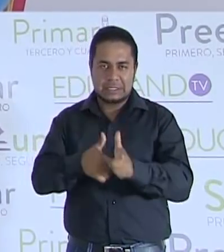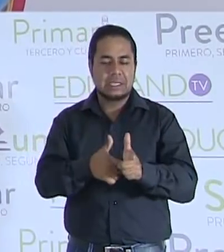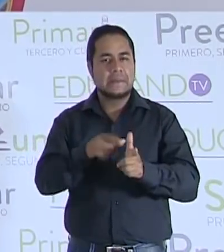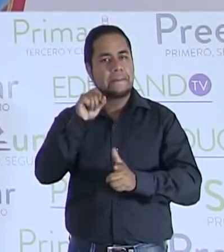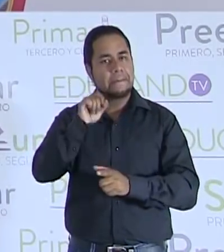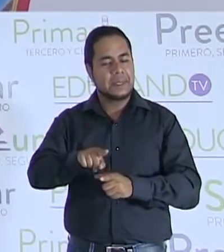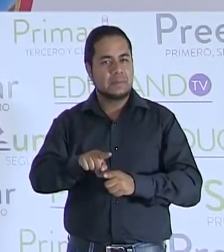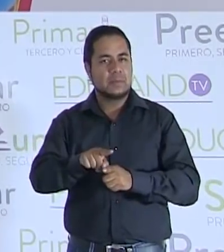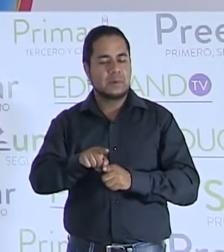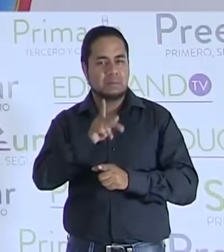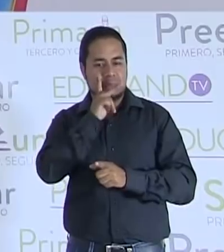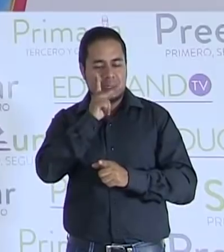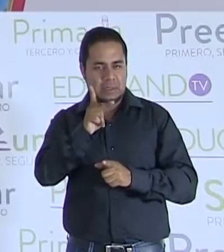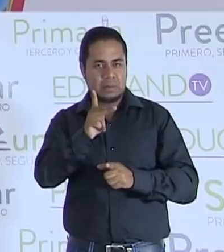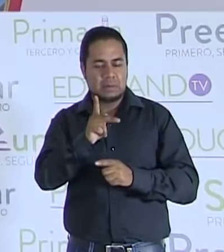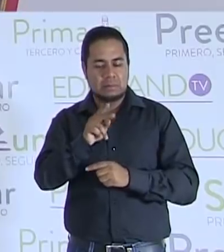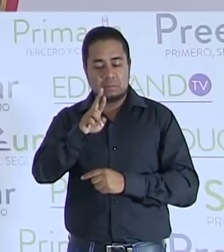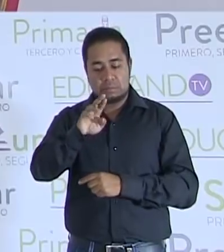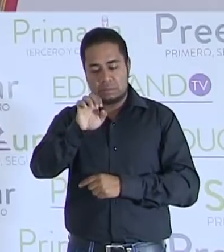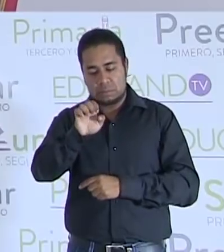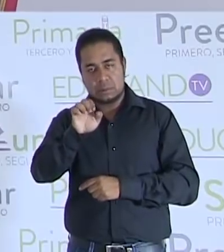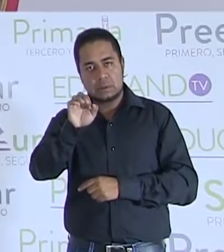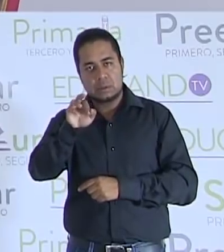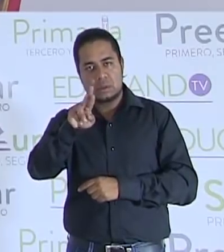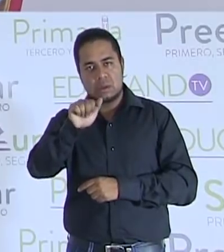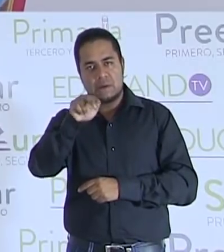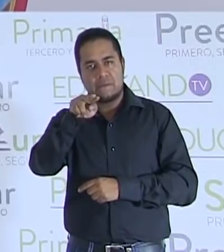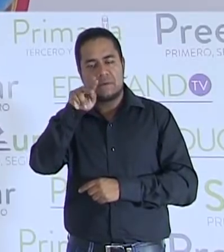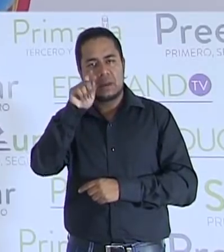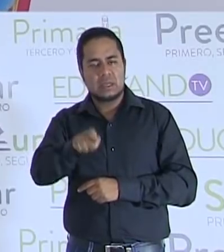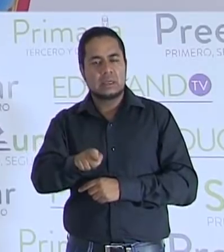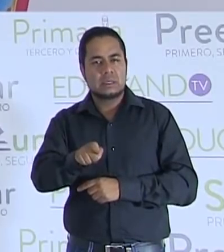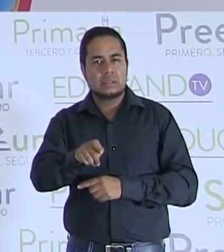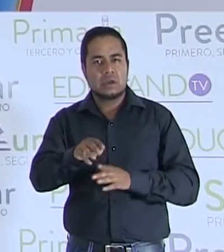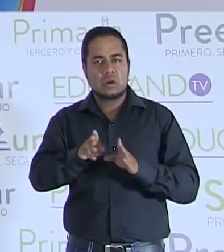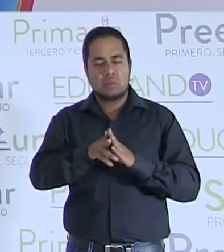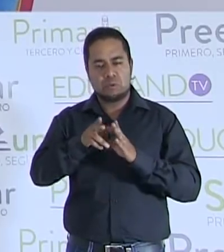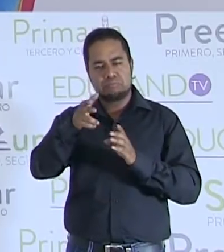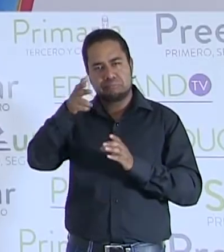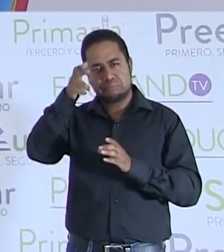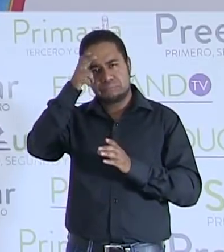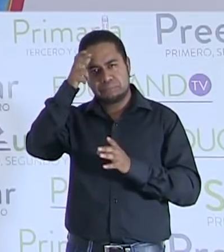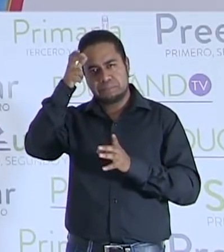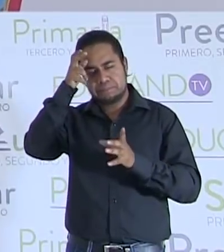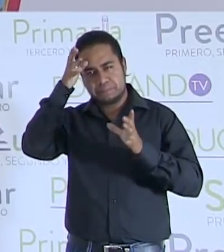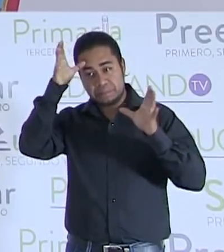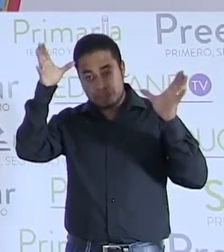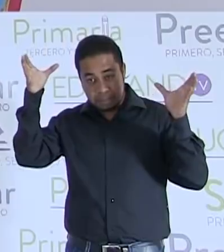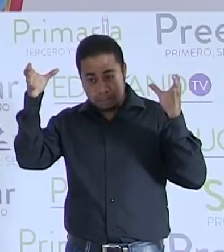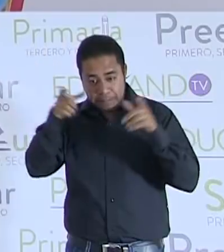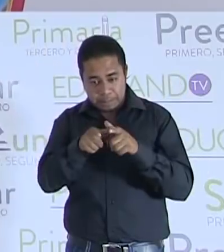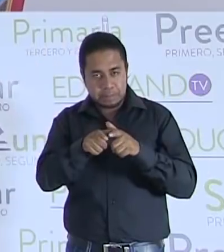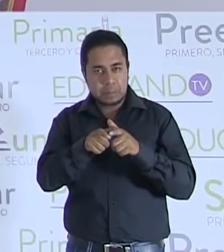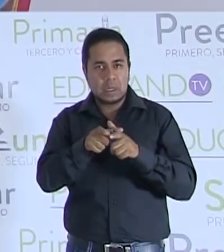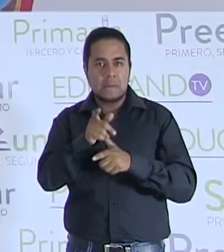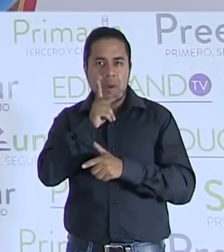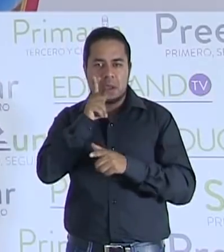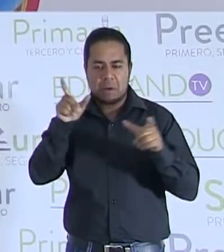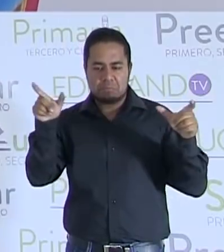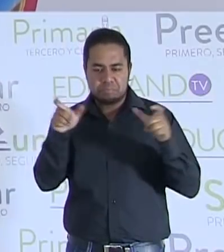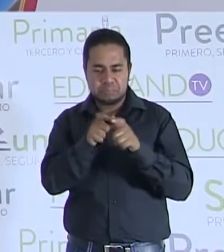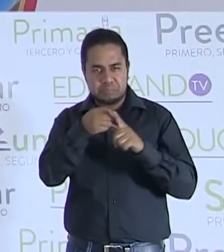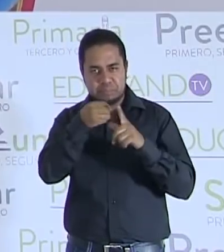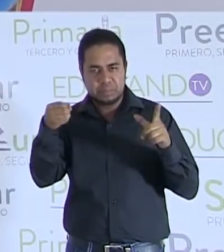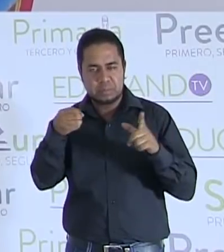olvidarse. El refrán es un montón de sabiduría en un mínimo de palabras. Es